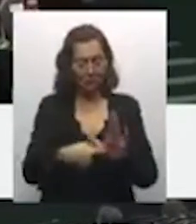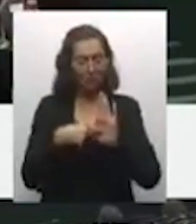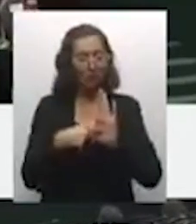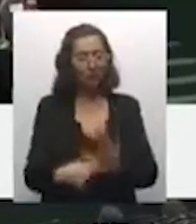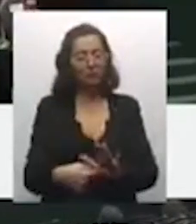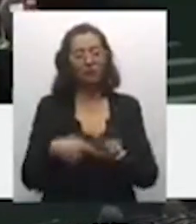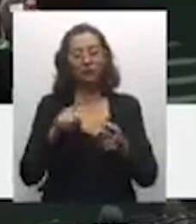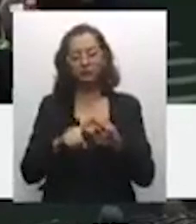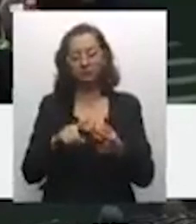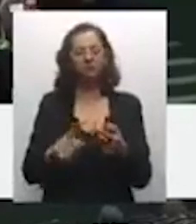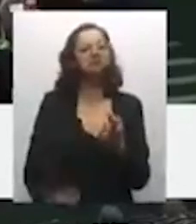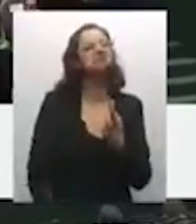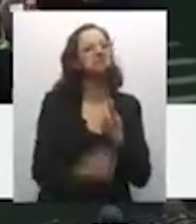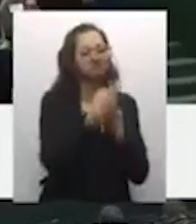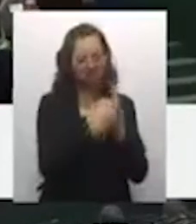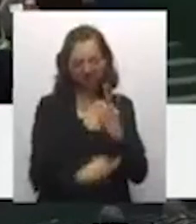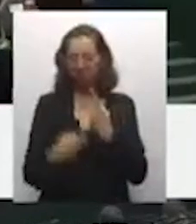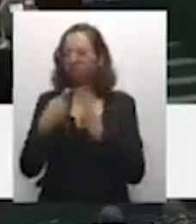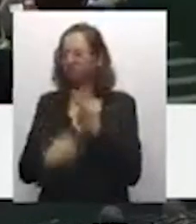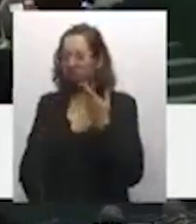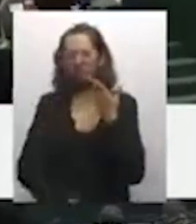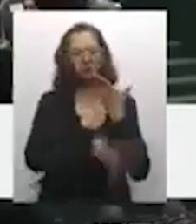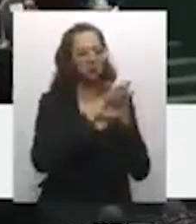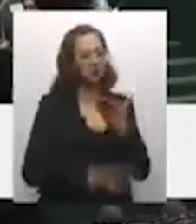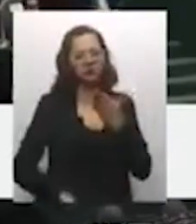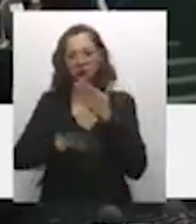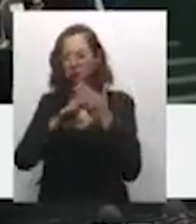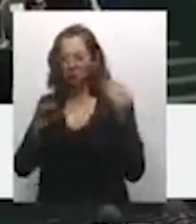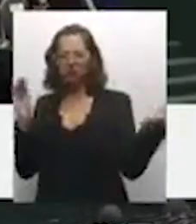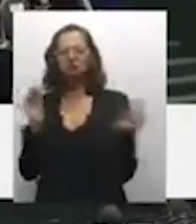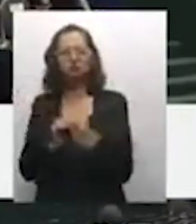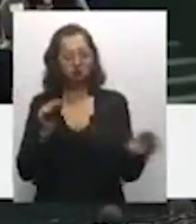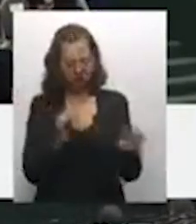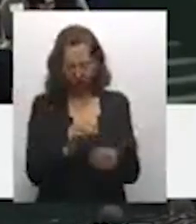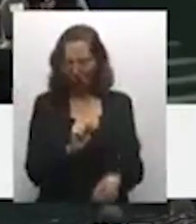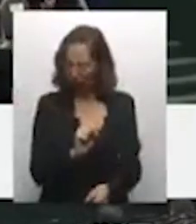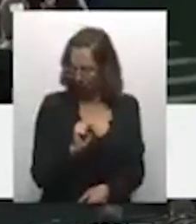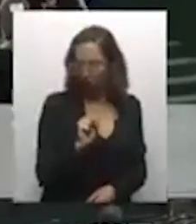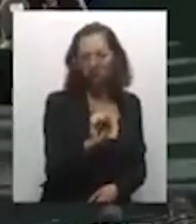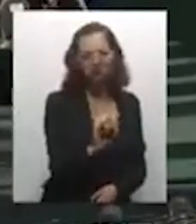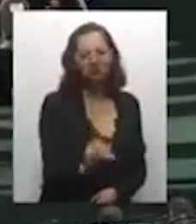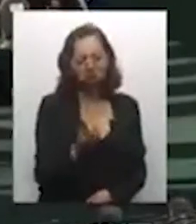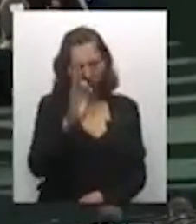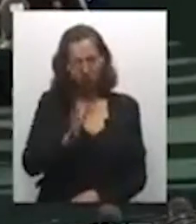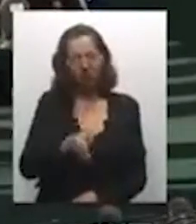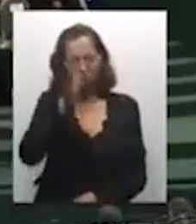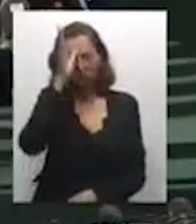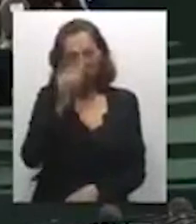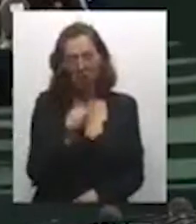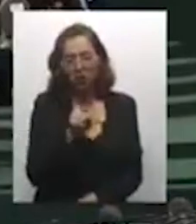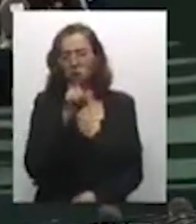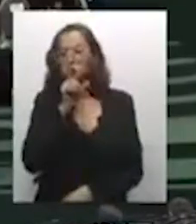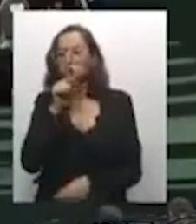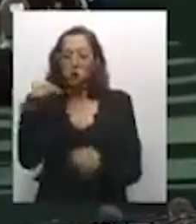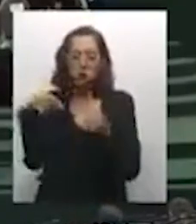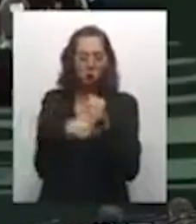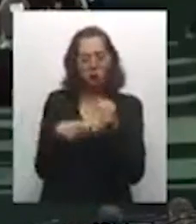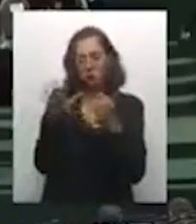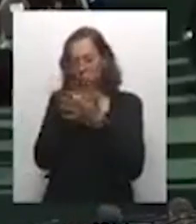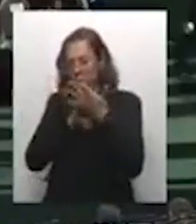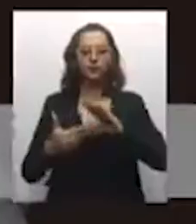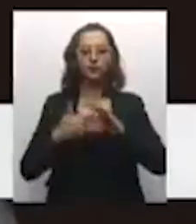la crítica y el debate que esto genera a mantener la opacidad y la